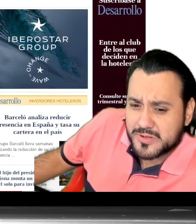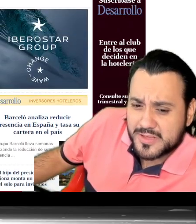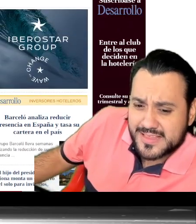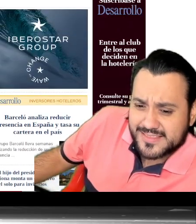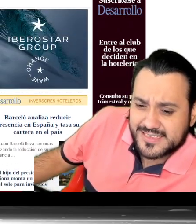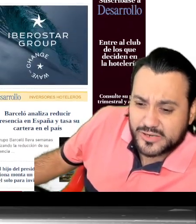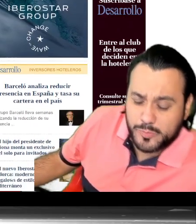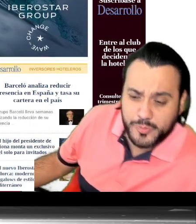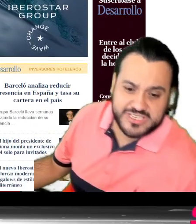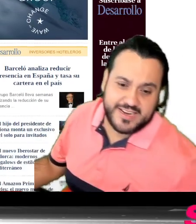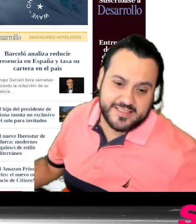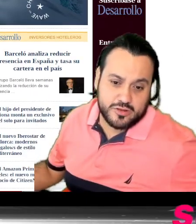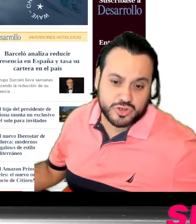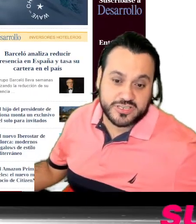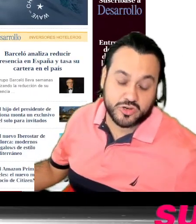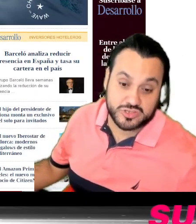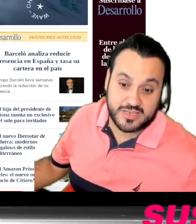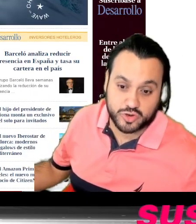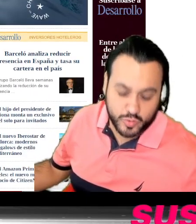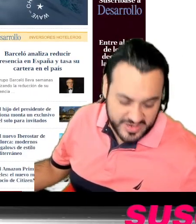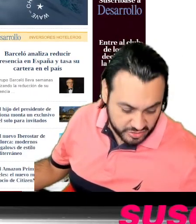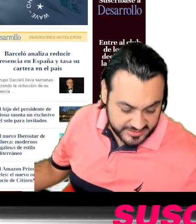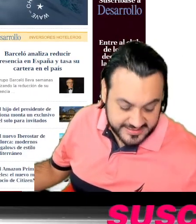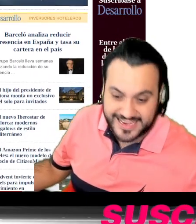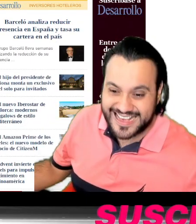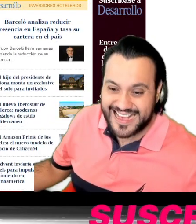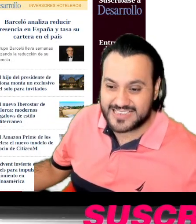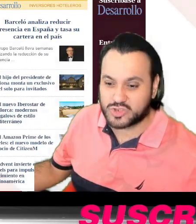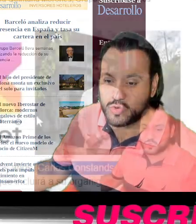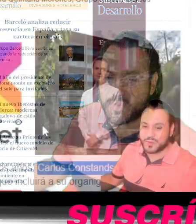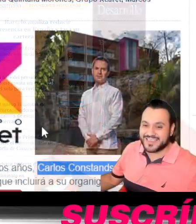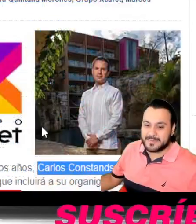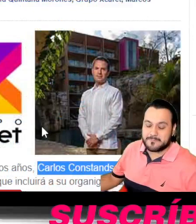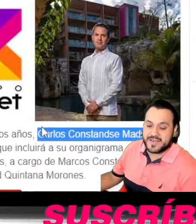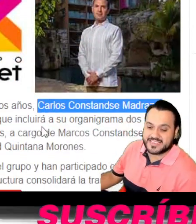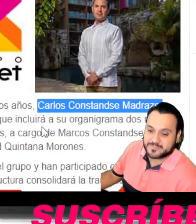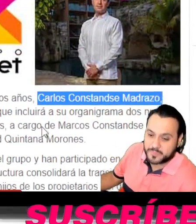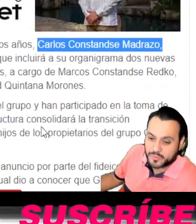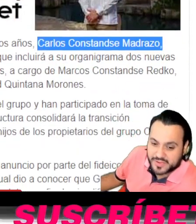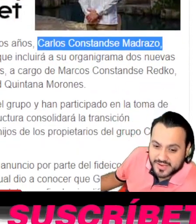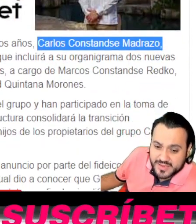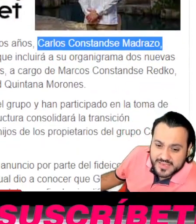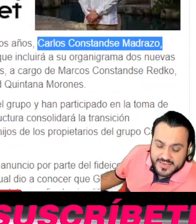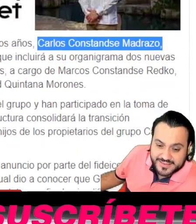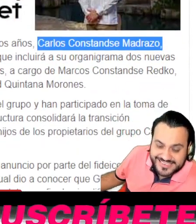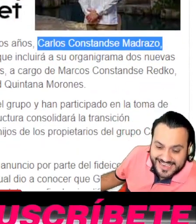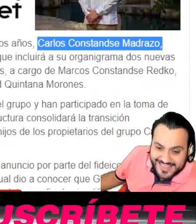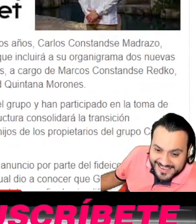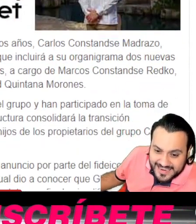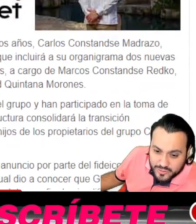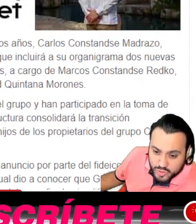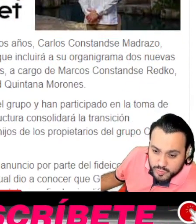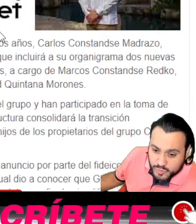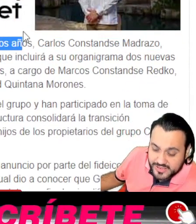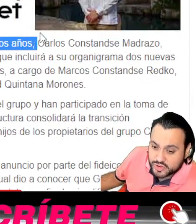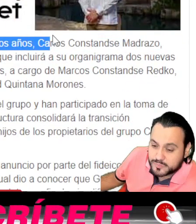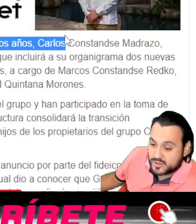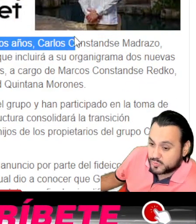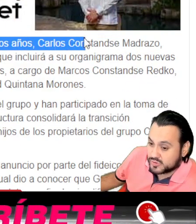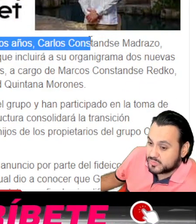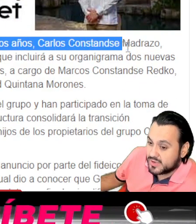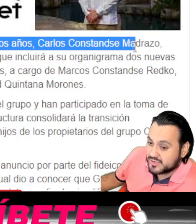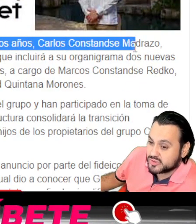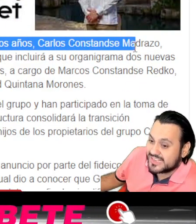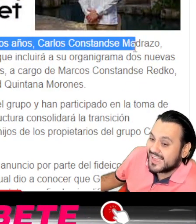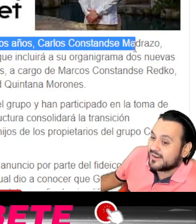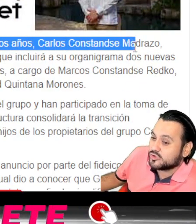de ese grupo xcaret los hijos de los dueños dice acá asumen más poder y dice acá de cara a los nuevos proyectos para